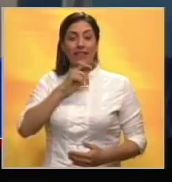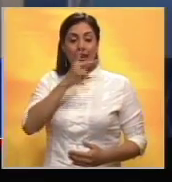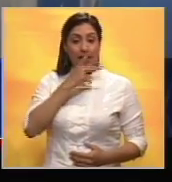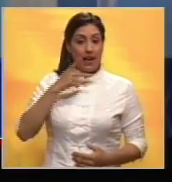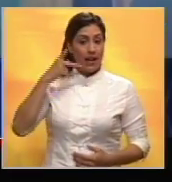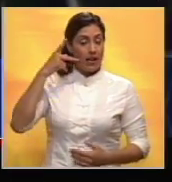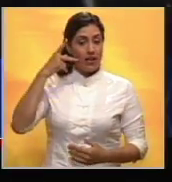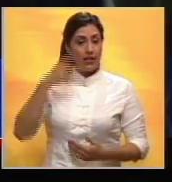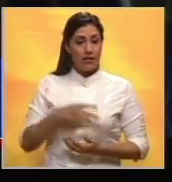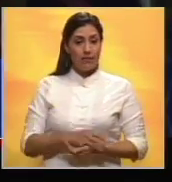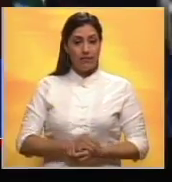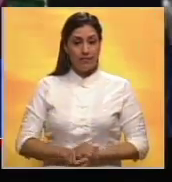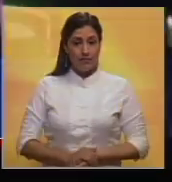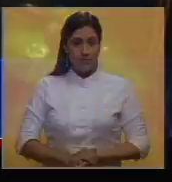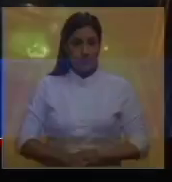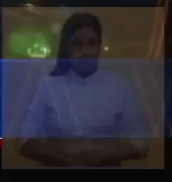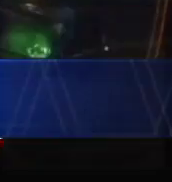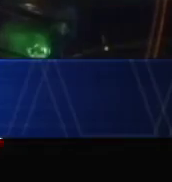carelis